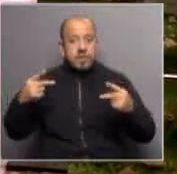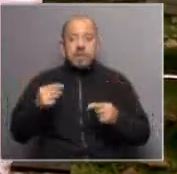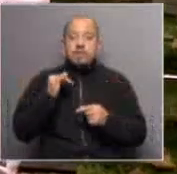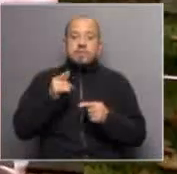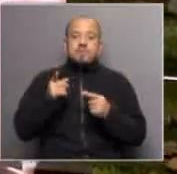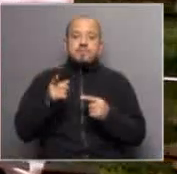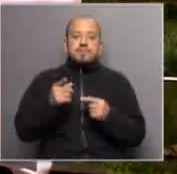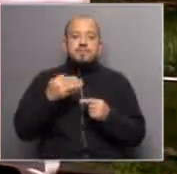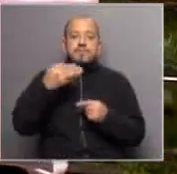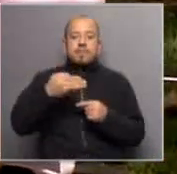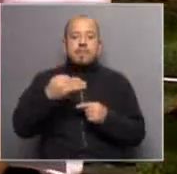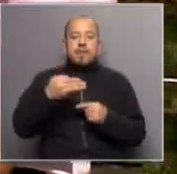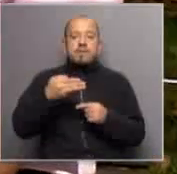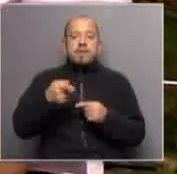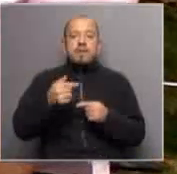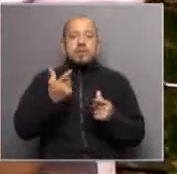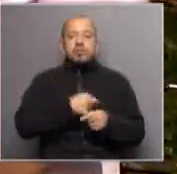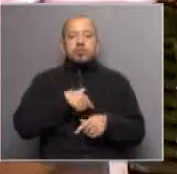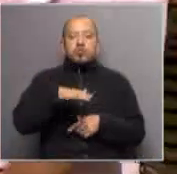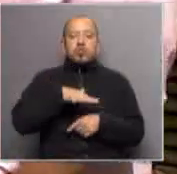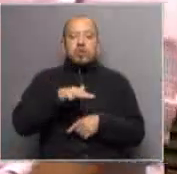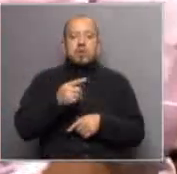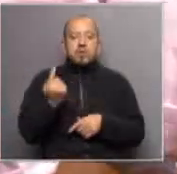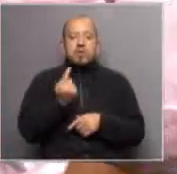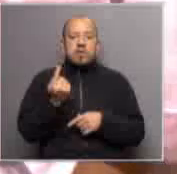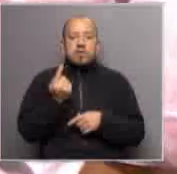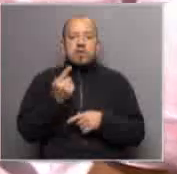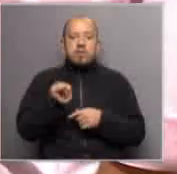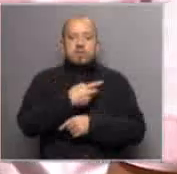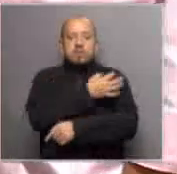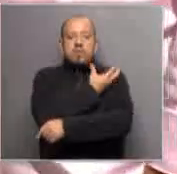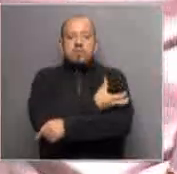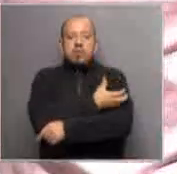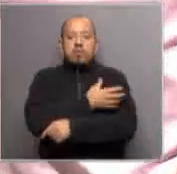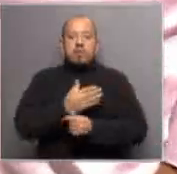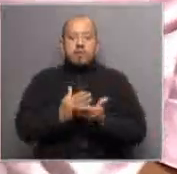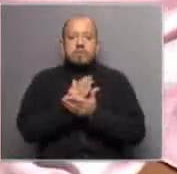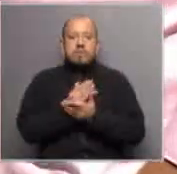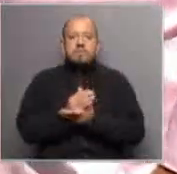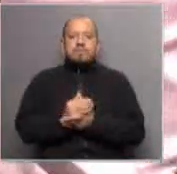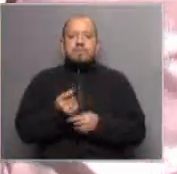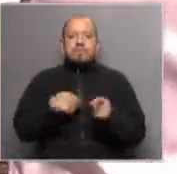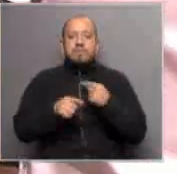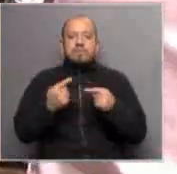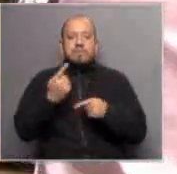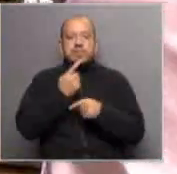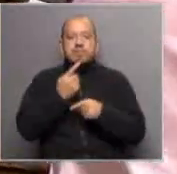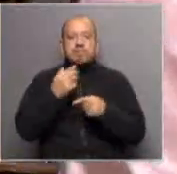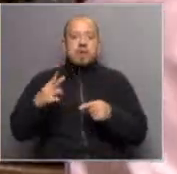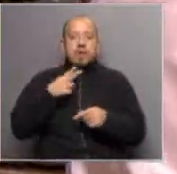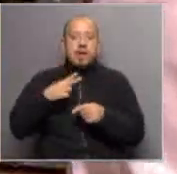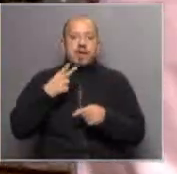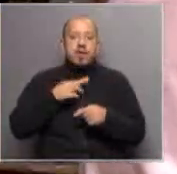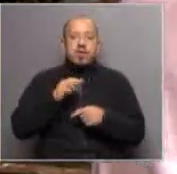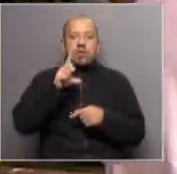tema de Barradas era que su condición social, que era un individuo muy pobre, que la pasó siempre muy mal, y estos eran todos como nenes bien, tanto